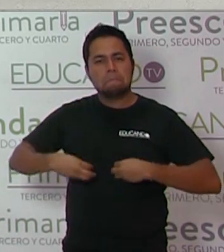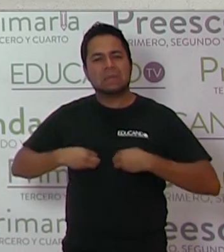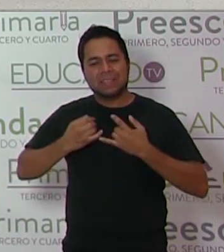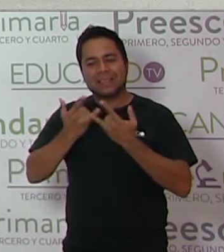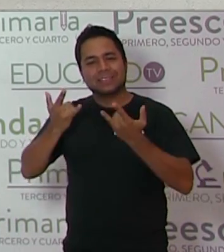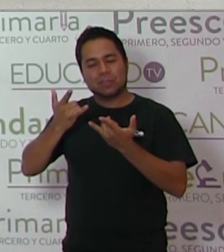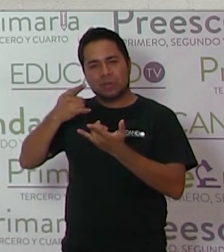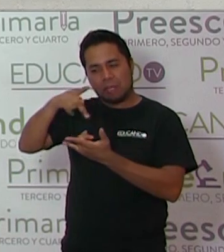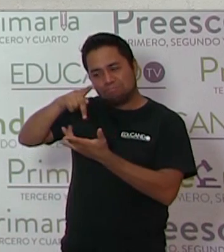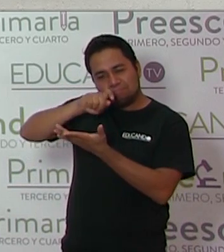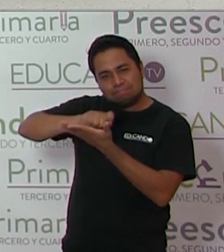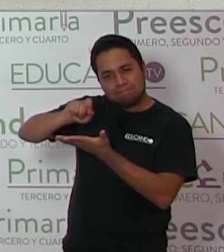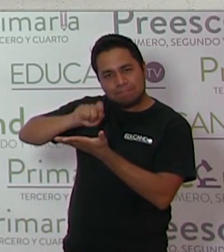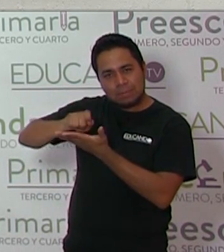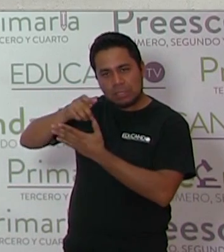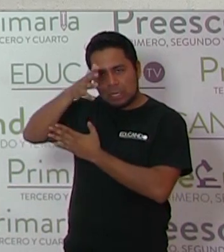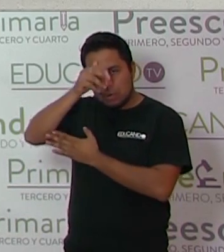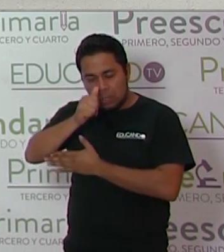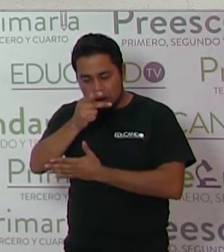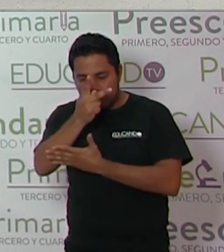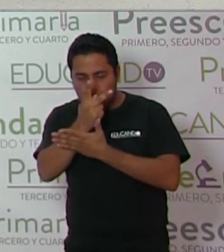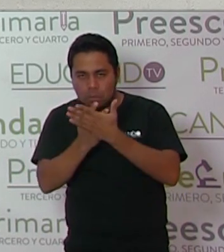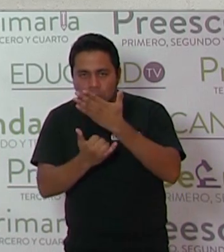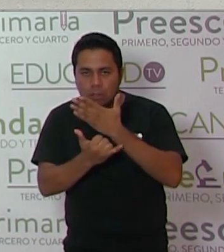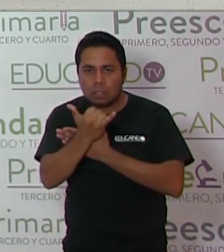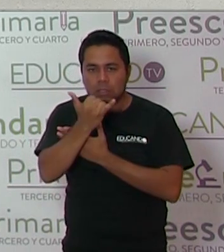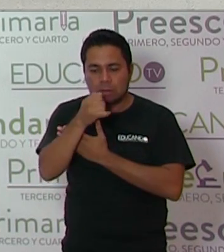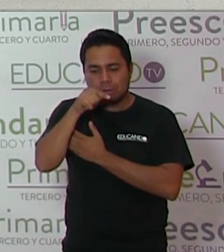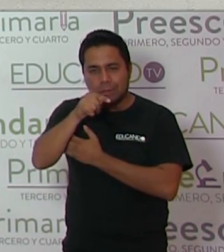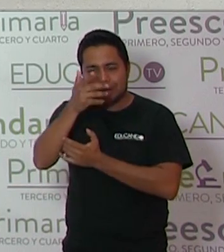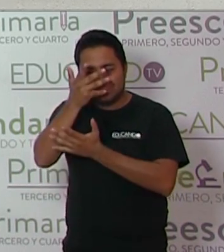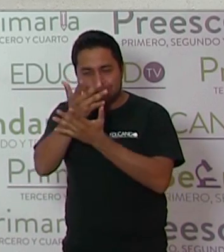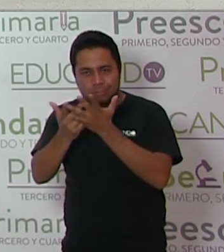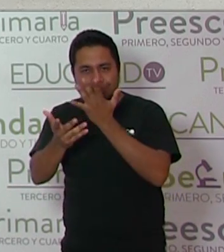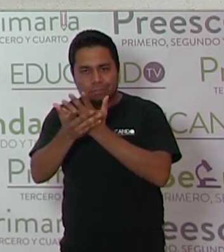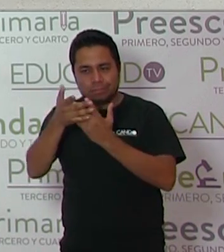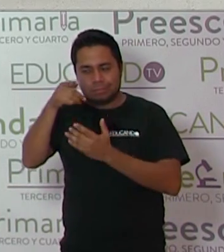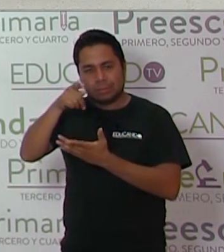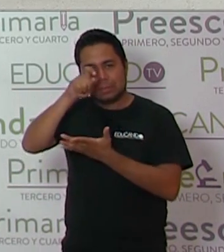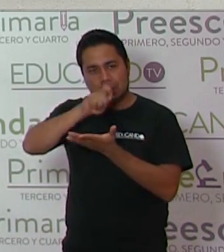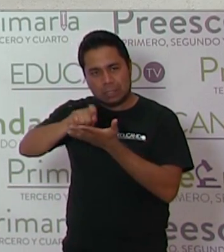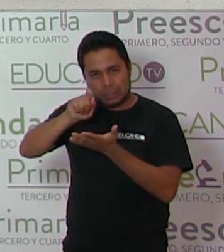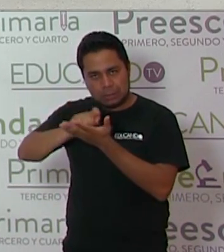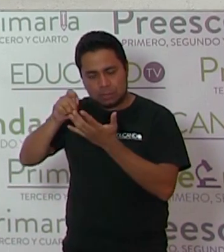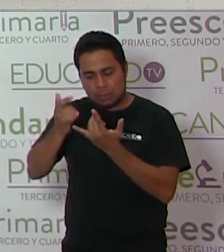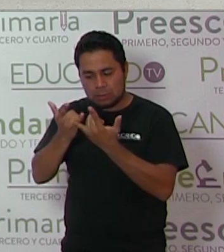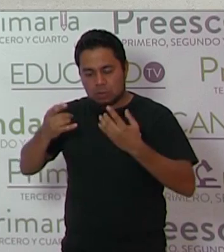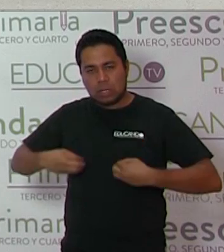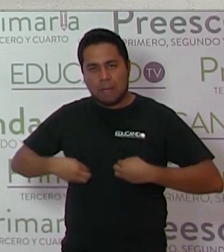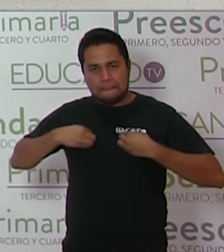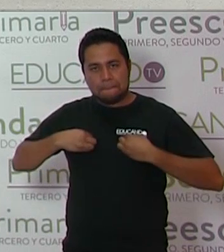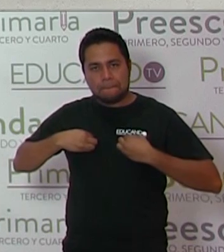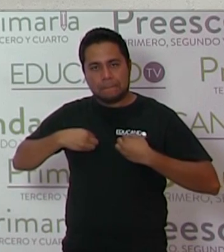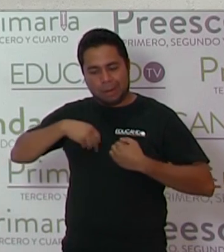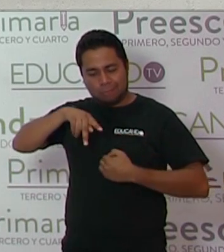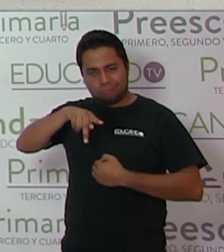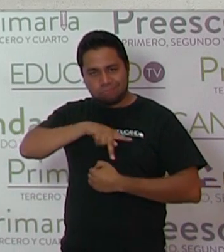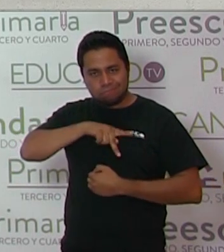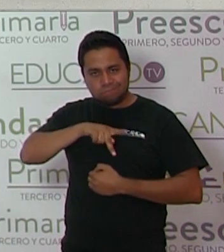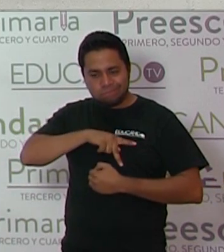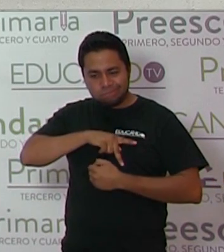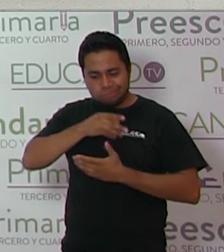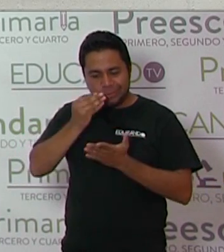autobiografía. Recordemos que es un proyecto que vamos a realizar, vamos a escribir una autobiografía en